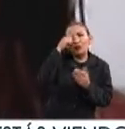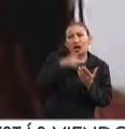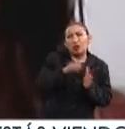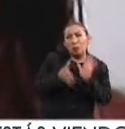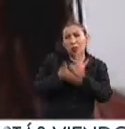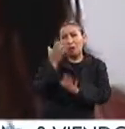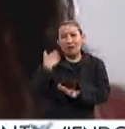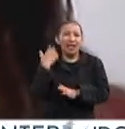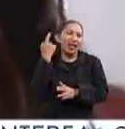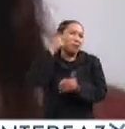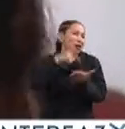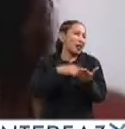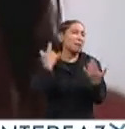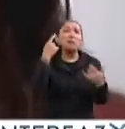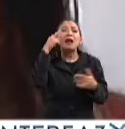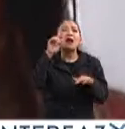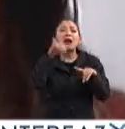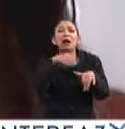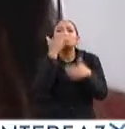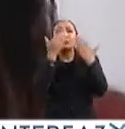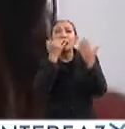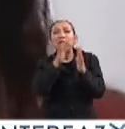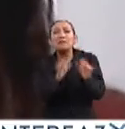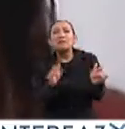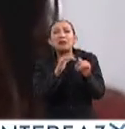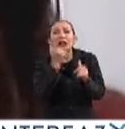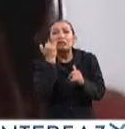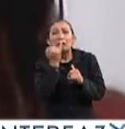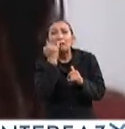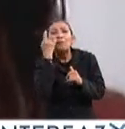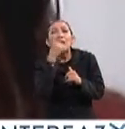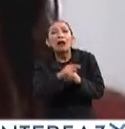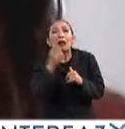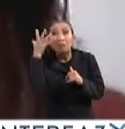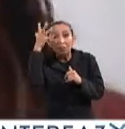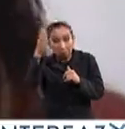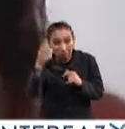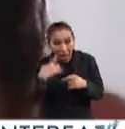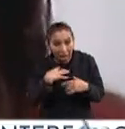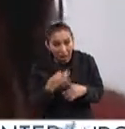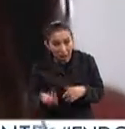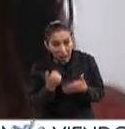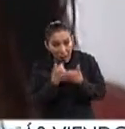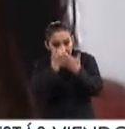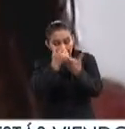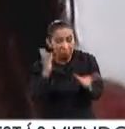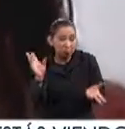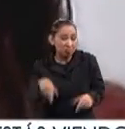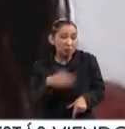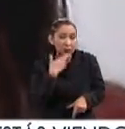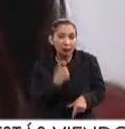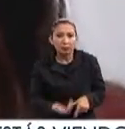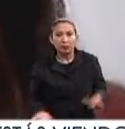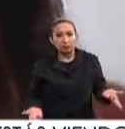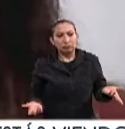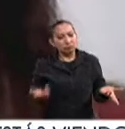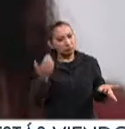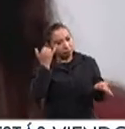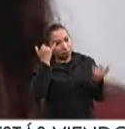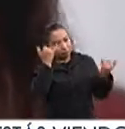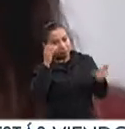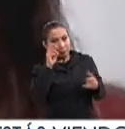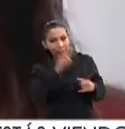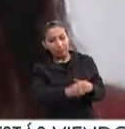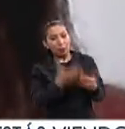irse o que ¿para qué me meto a estudiar francés y pues en realidad no me va a dejar nada después, ¿no? Claro. Entonces es